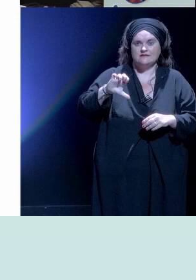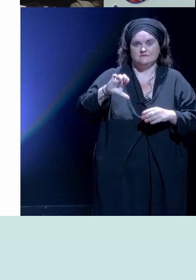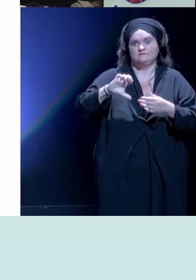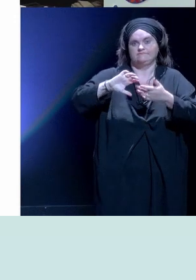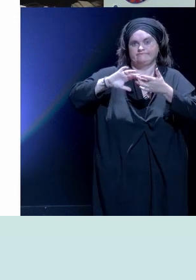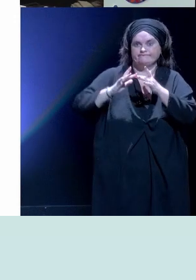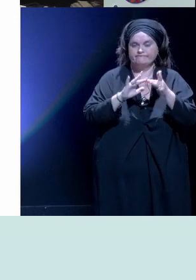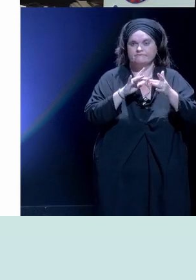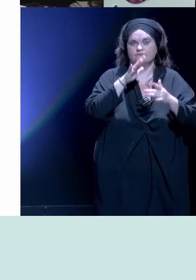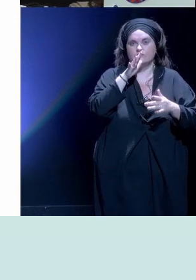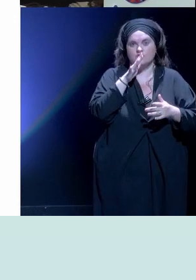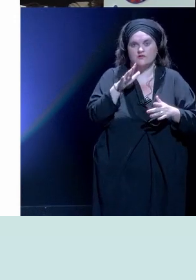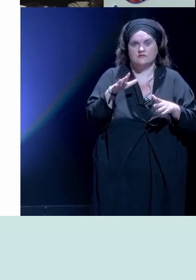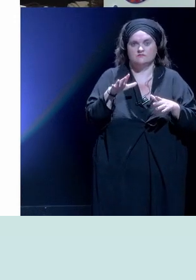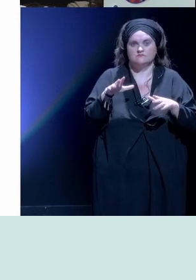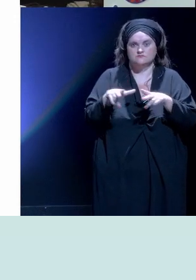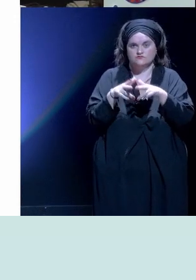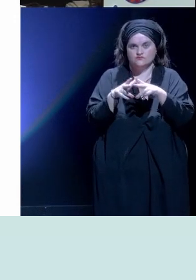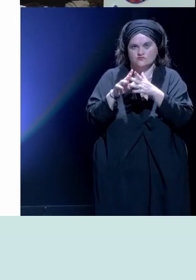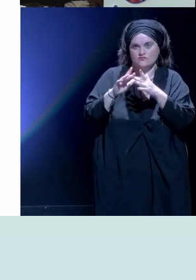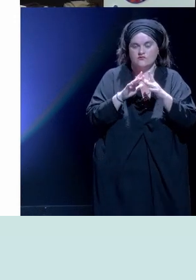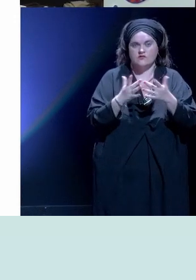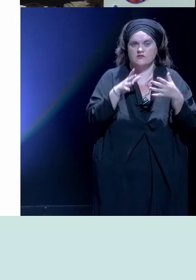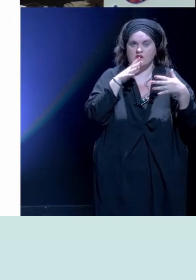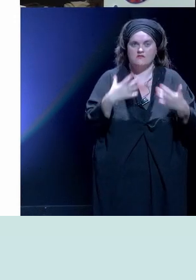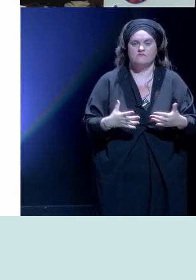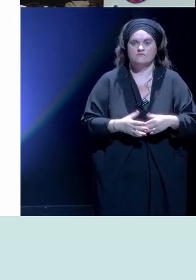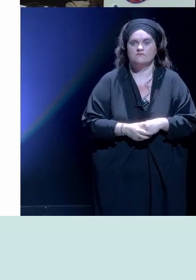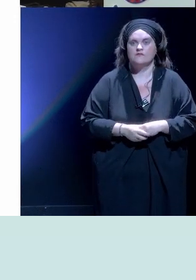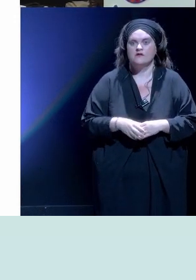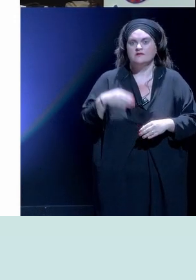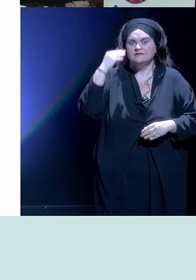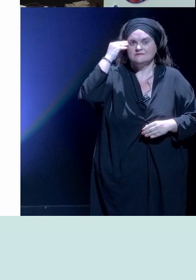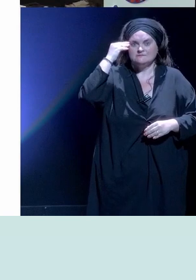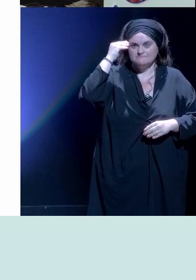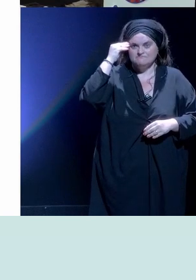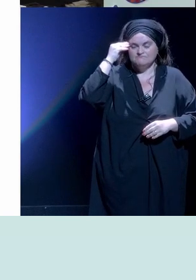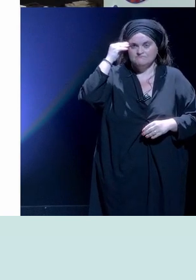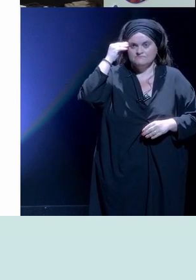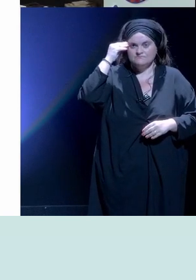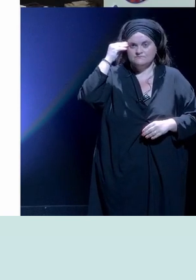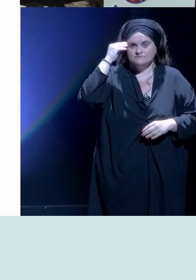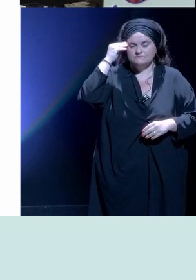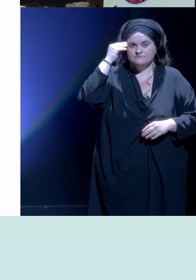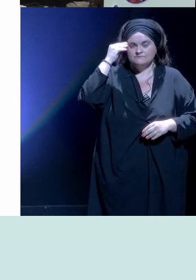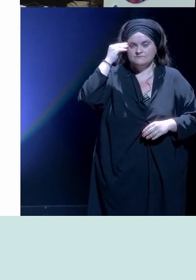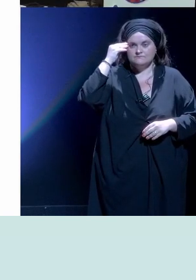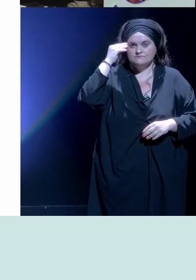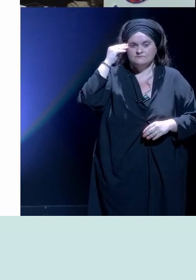sociales en la actualidad? Considero que nous interroge. Esta